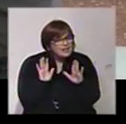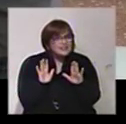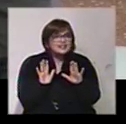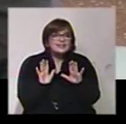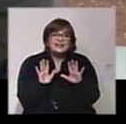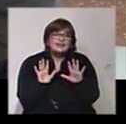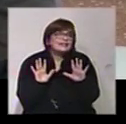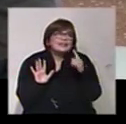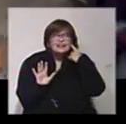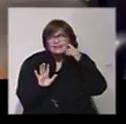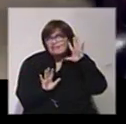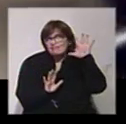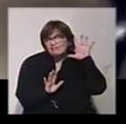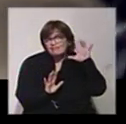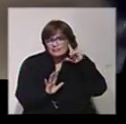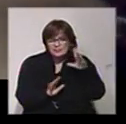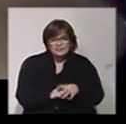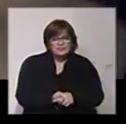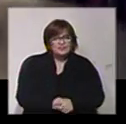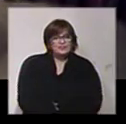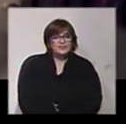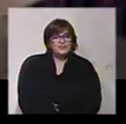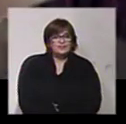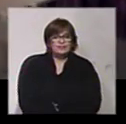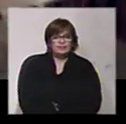que tenía en la oreja.